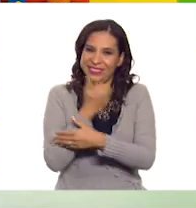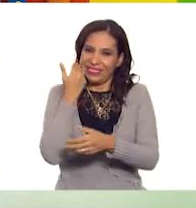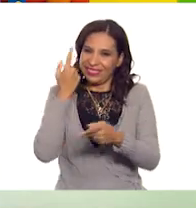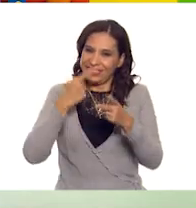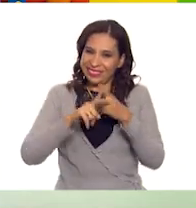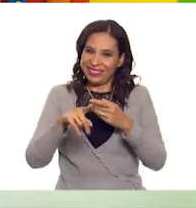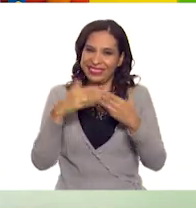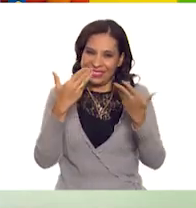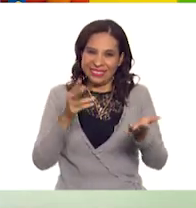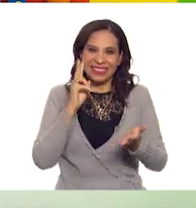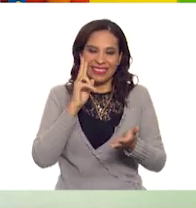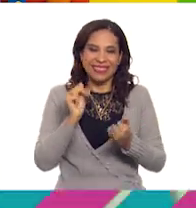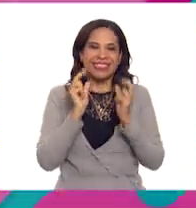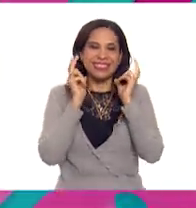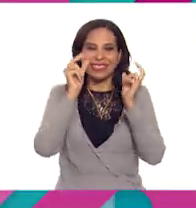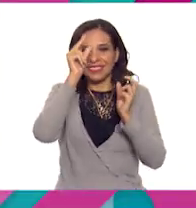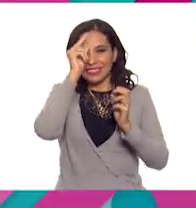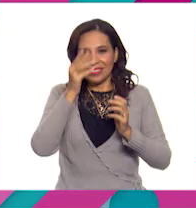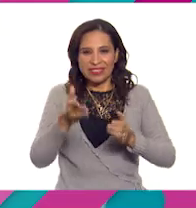empezar! ¡Adelante, Ajolisto!